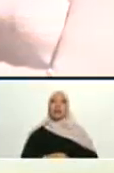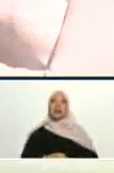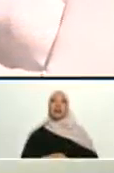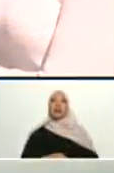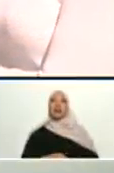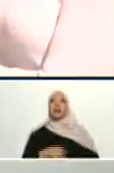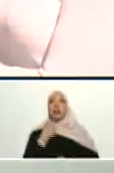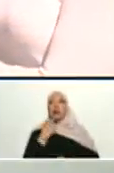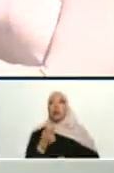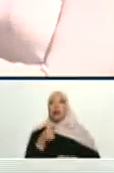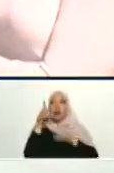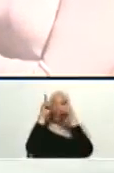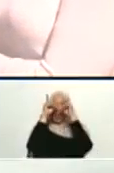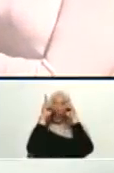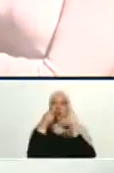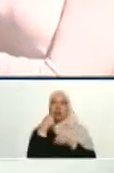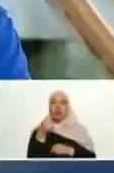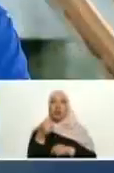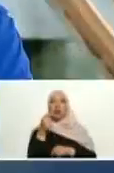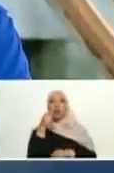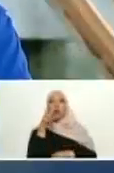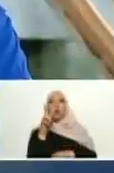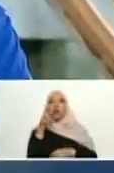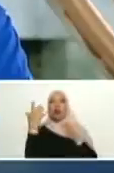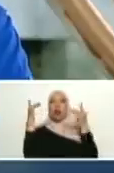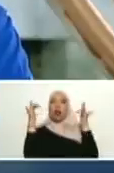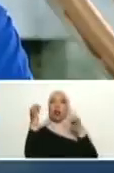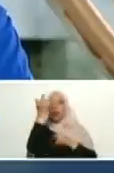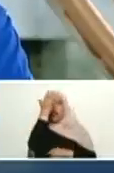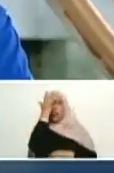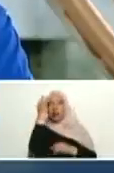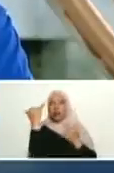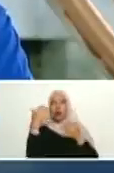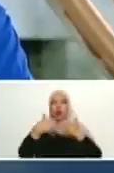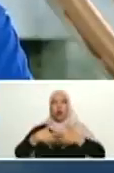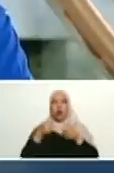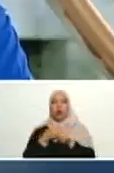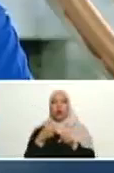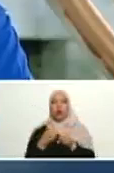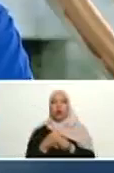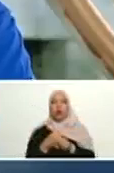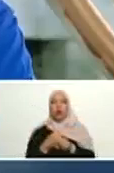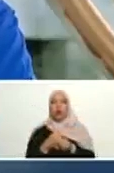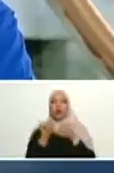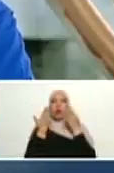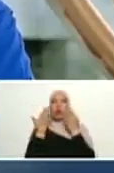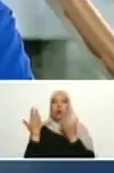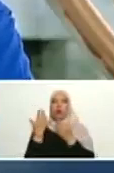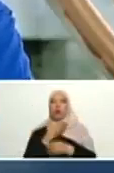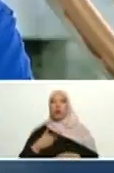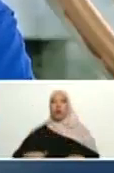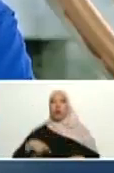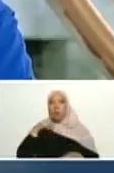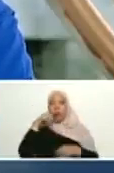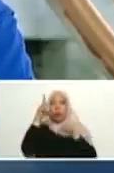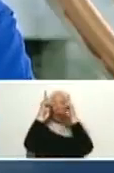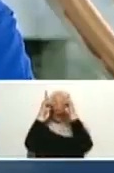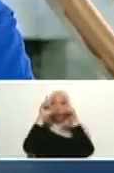vicepresidenta, ¿qué me dice? Dos temas, carnavales y emprendimiento. La vicepresidenta de la República Bolivariana de Venezuela,